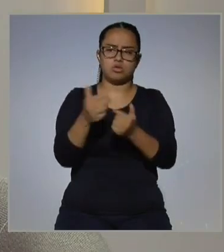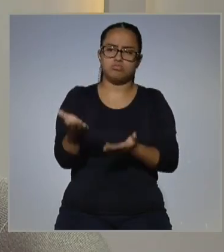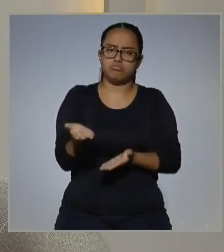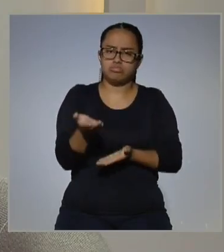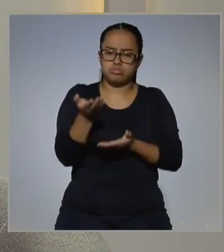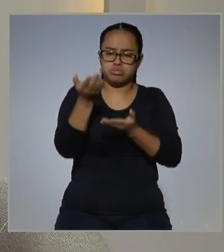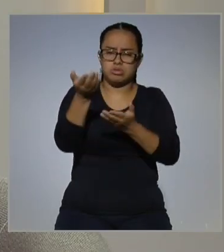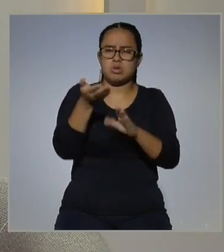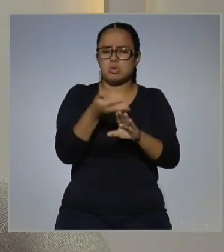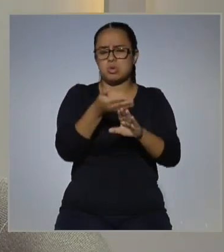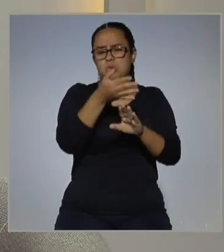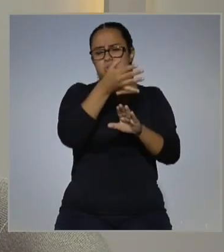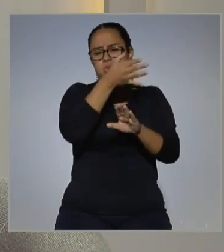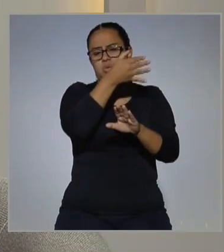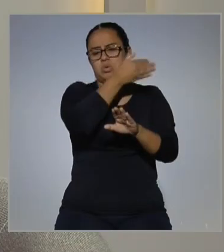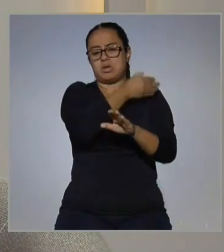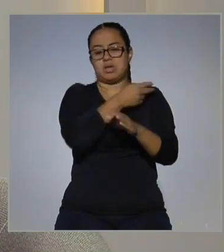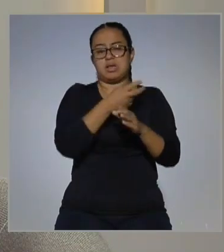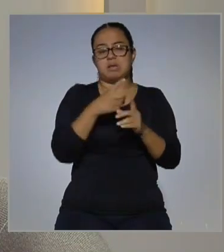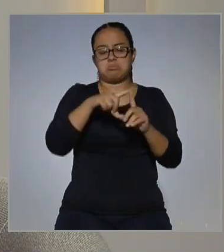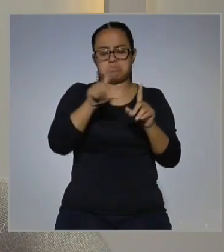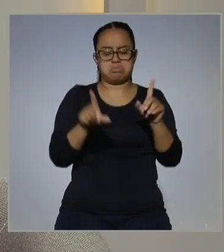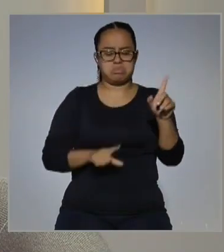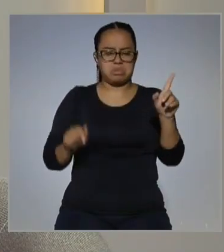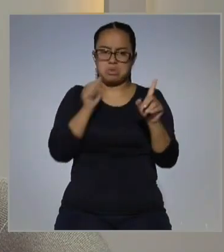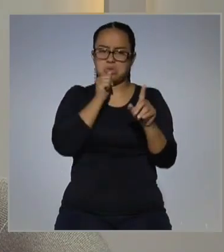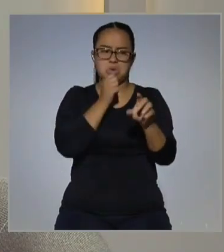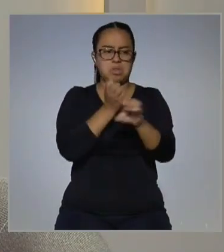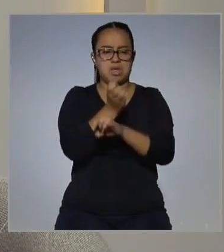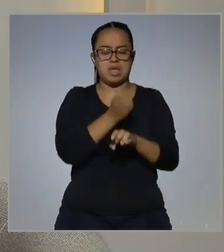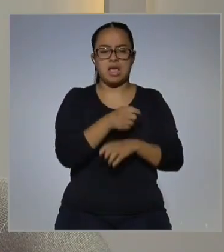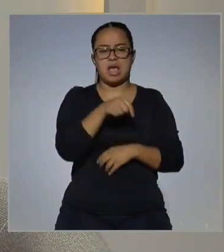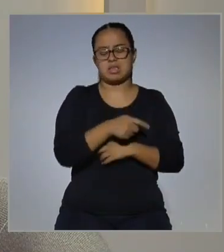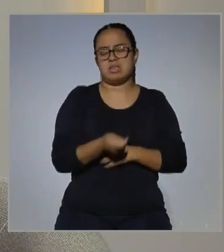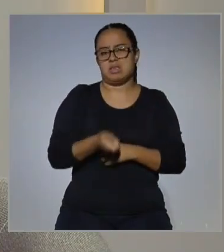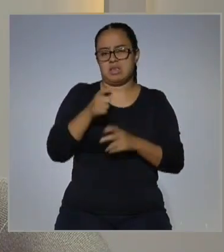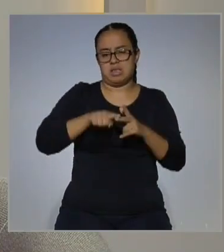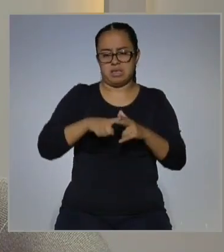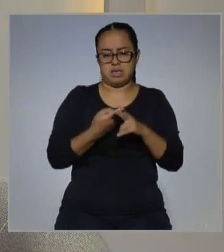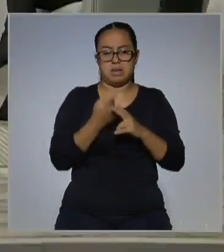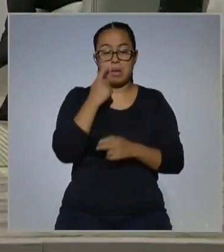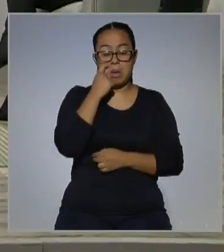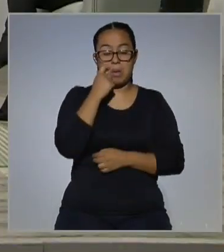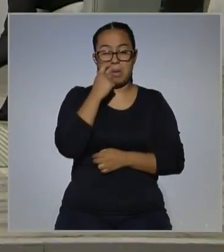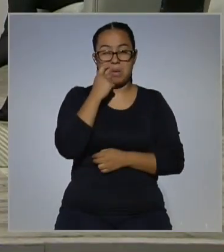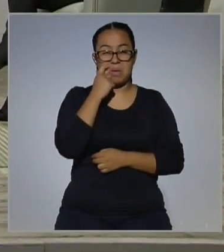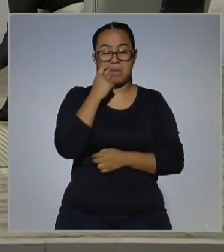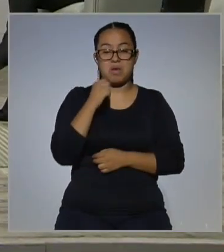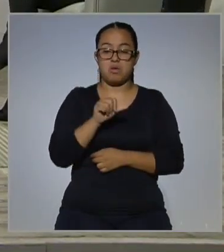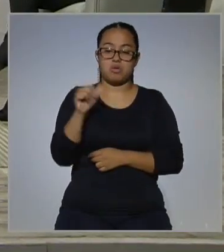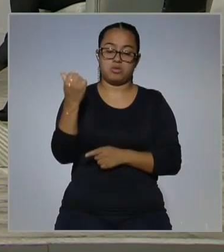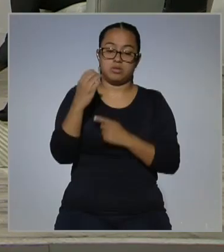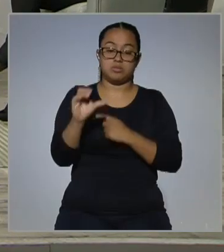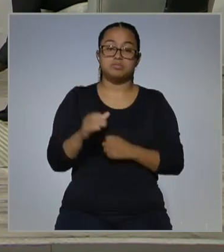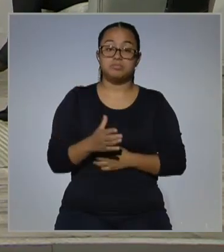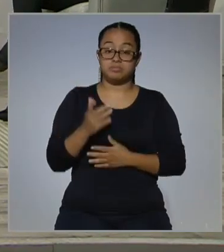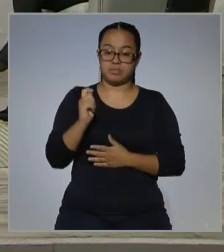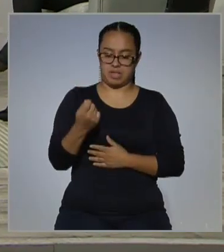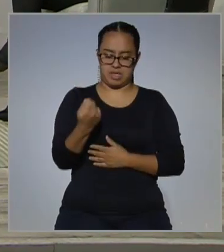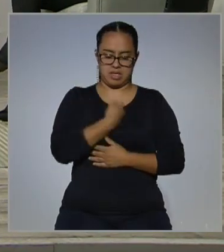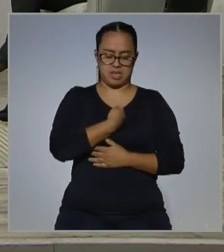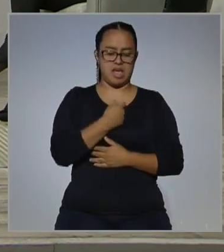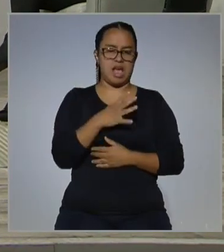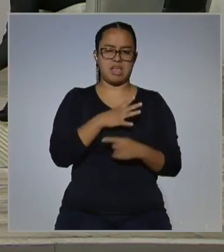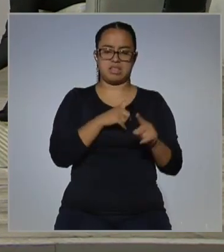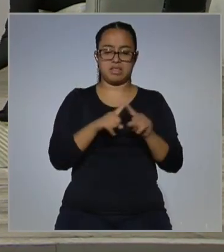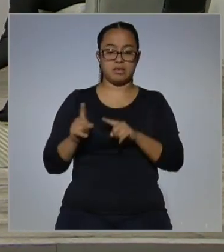monumentales mucho antes de que se extendieran por todo el país. Karina Castro: coincido en que nuestra identidad es sincrética.